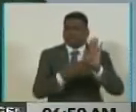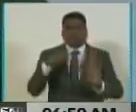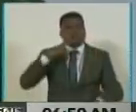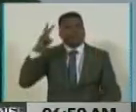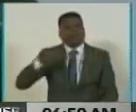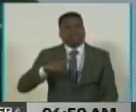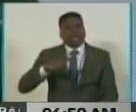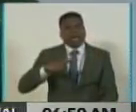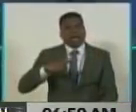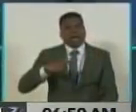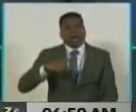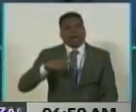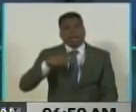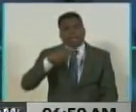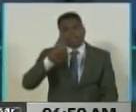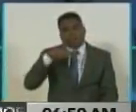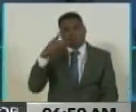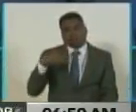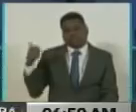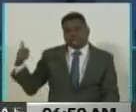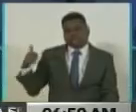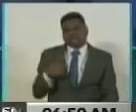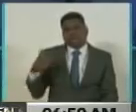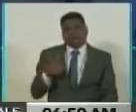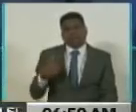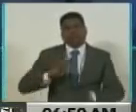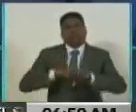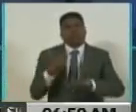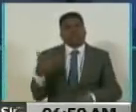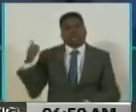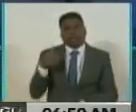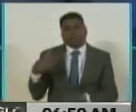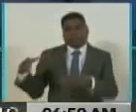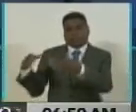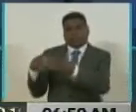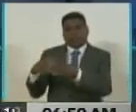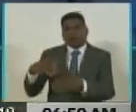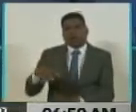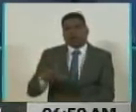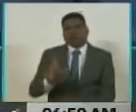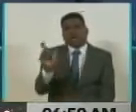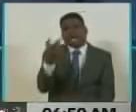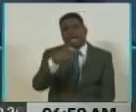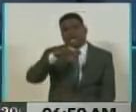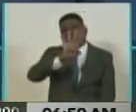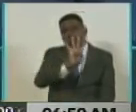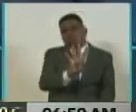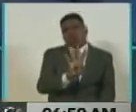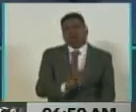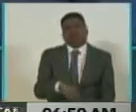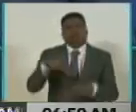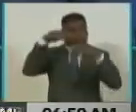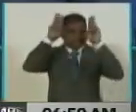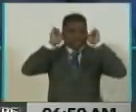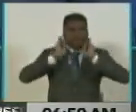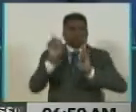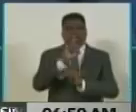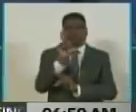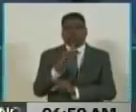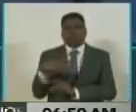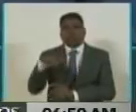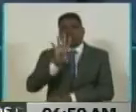de la MUD, porque la MUD está dividida, tenían un G4 que era la que tomaba las decisiones. María Corina no está en ese G4, ella es